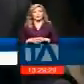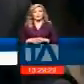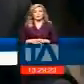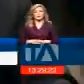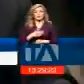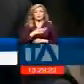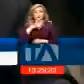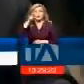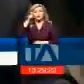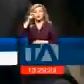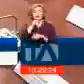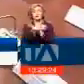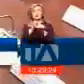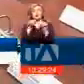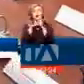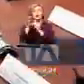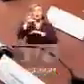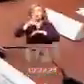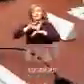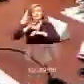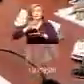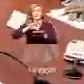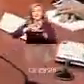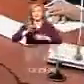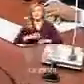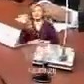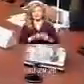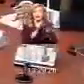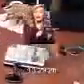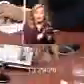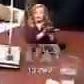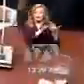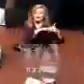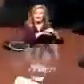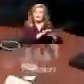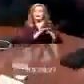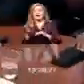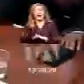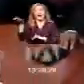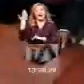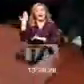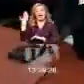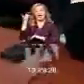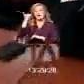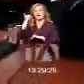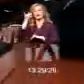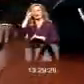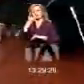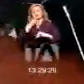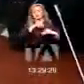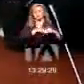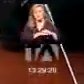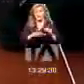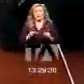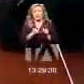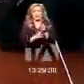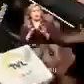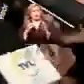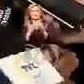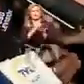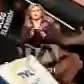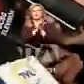en la autonomía del Banco Central. Es decir, dejaron la parte monetaria, esa que hasta ayer iba a ser archivada, pues no fue